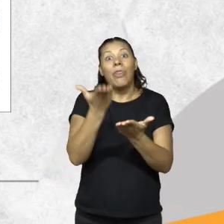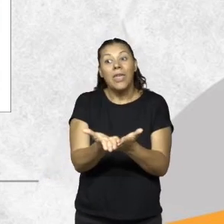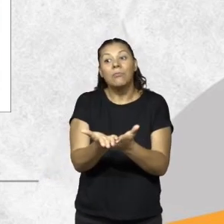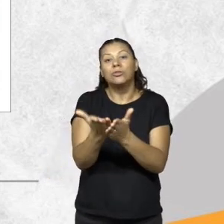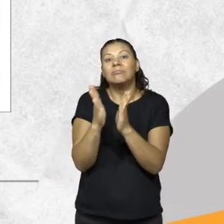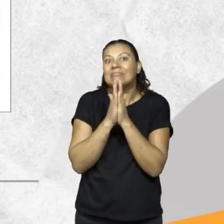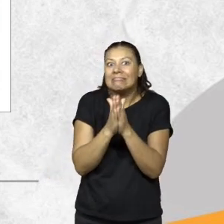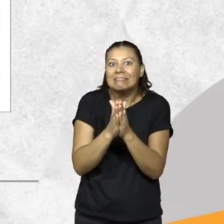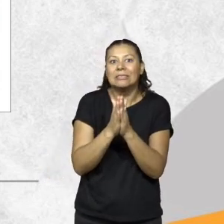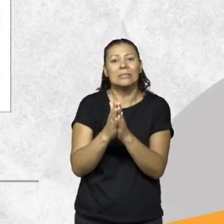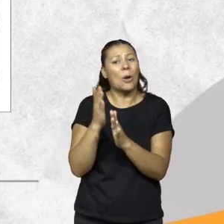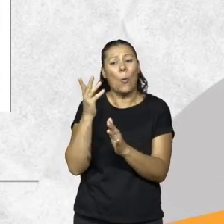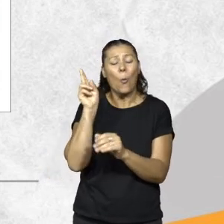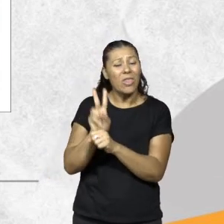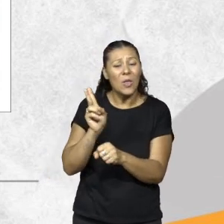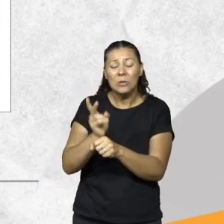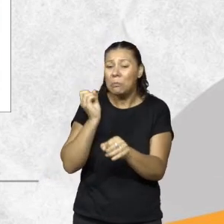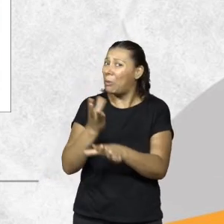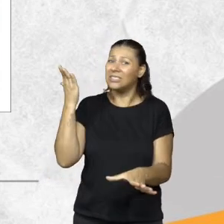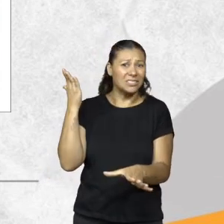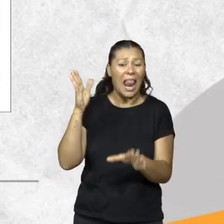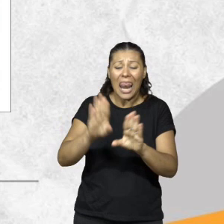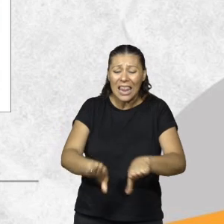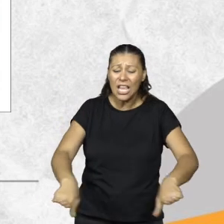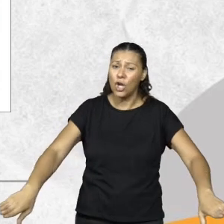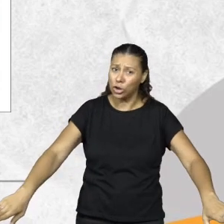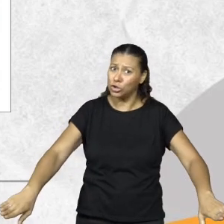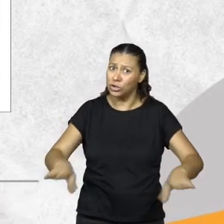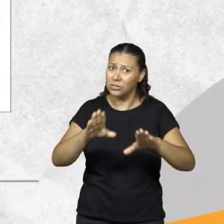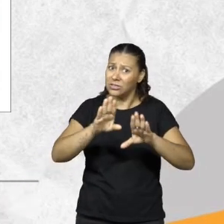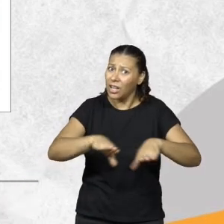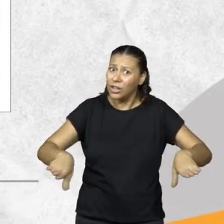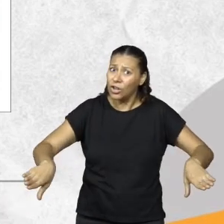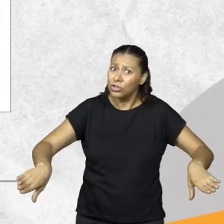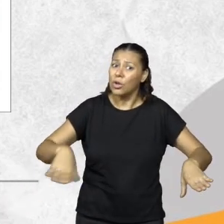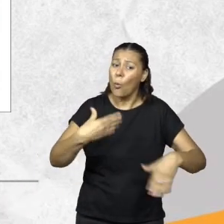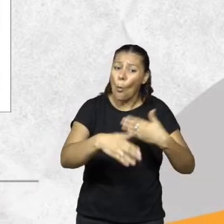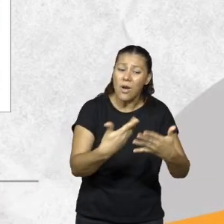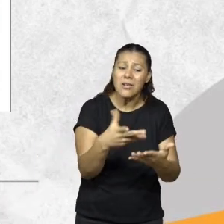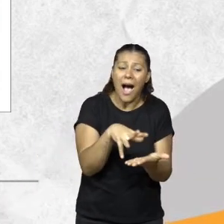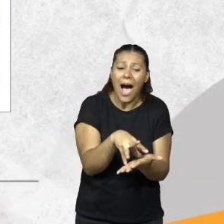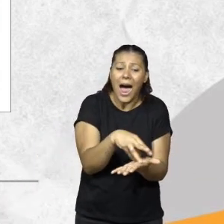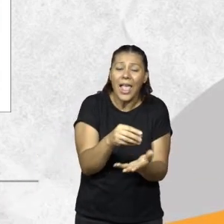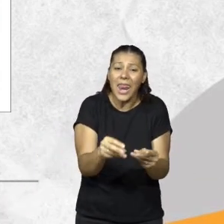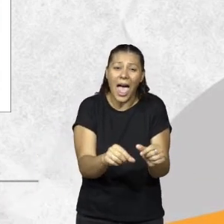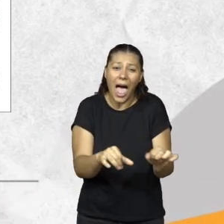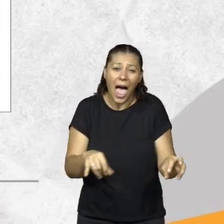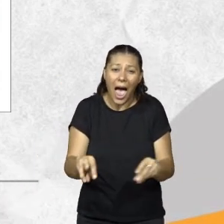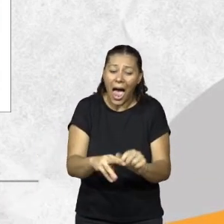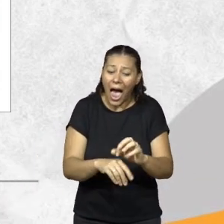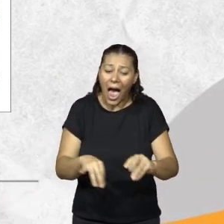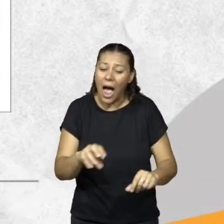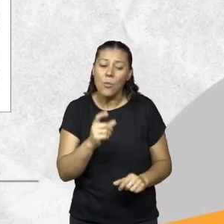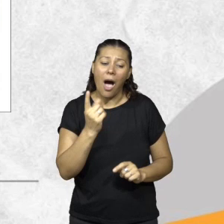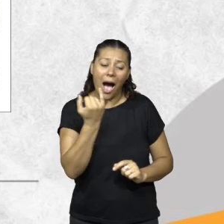los niños, niñas que juegan en la arena, que pueden verse atraídos de jugar con estas manchas verdes, y a las